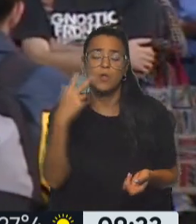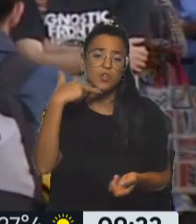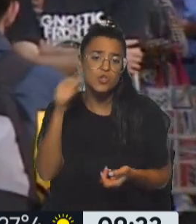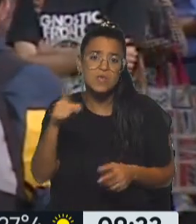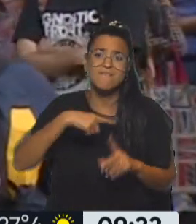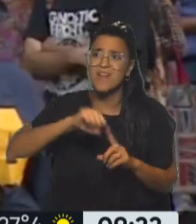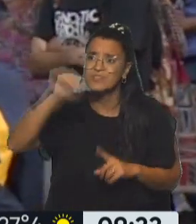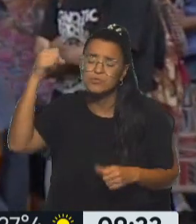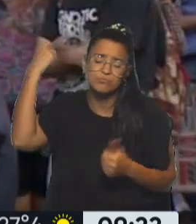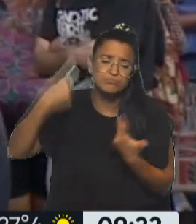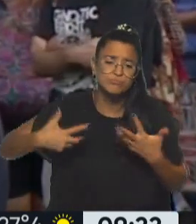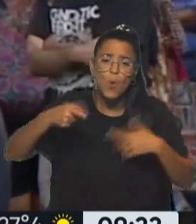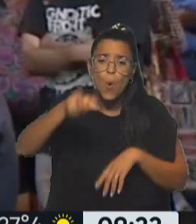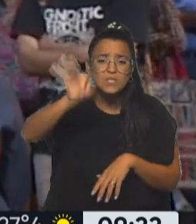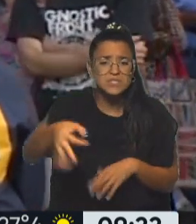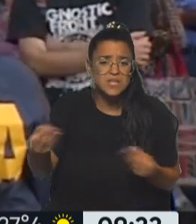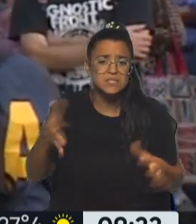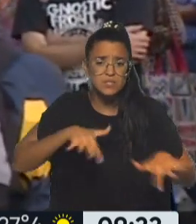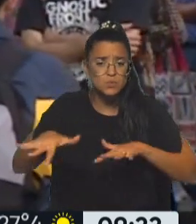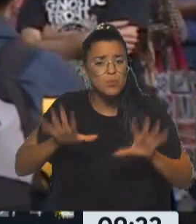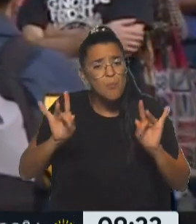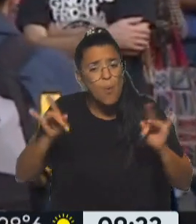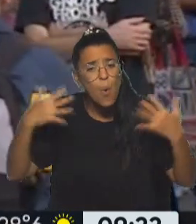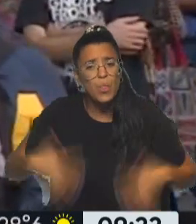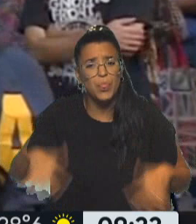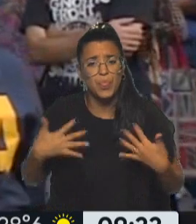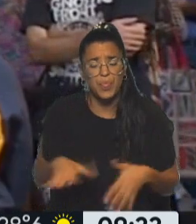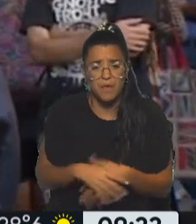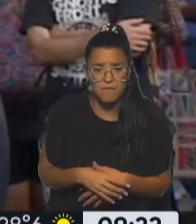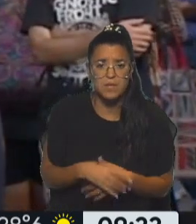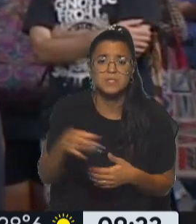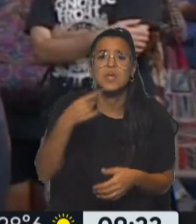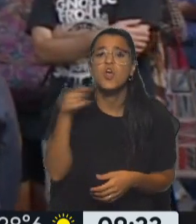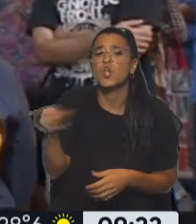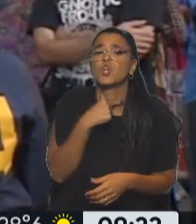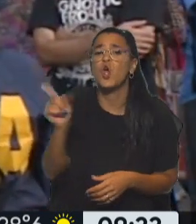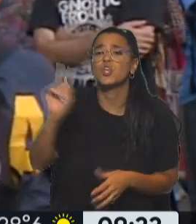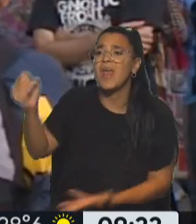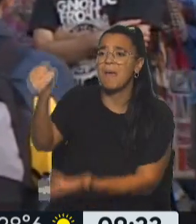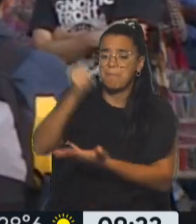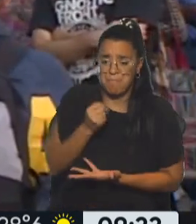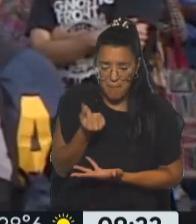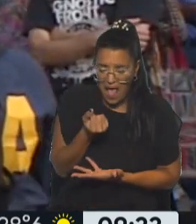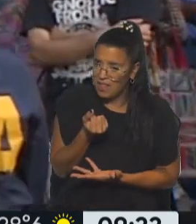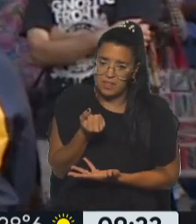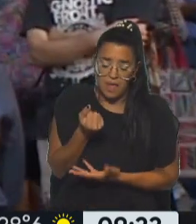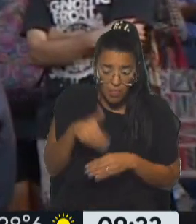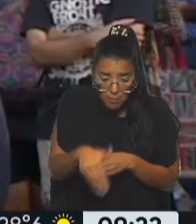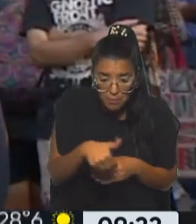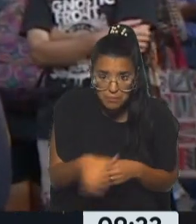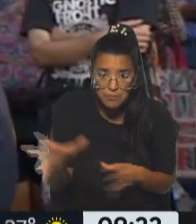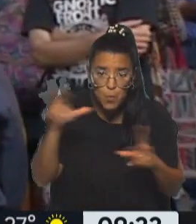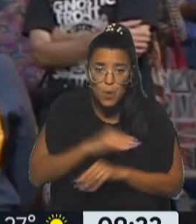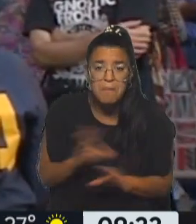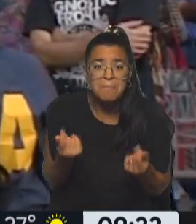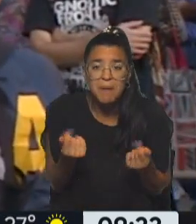la inflación y demás. Vos sabés que la situación es muy difícil, ¿no? Más allá de ellos no quieren una indemnización que en poco tiempo ya no